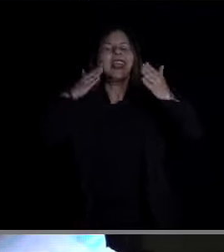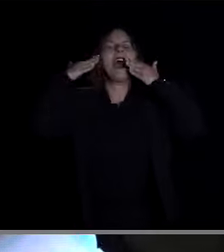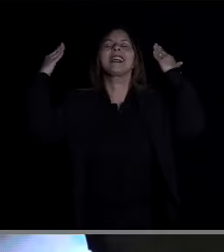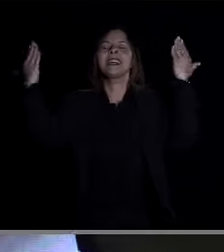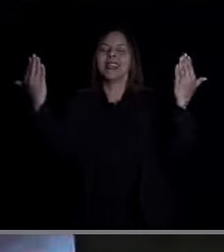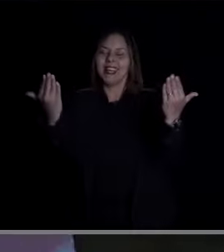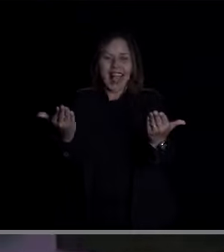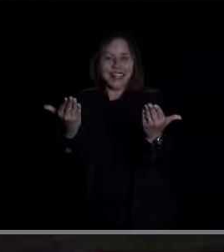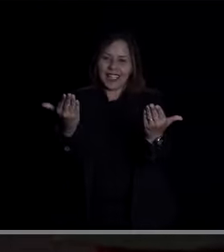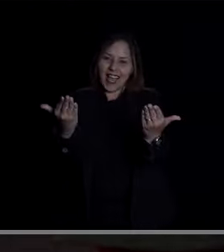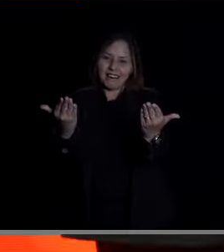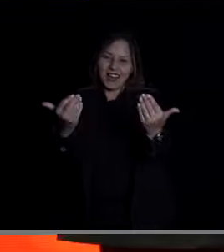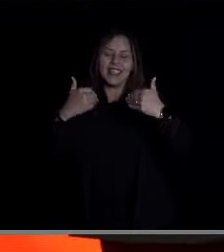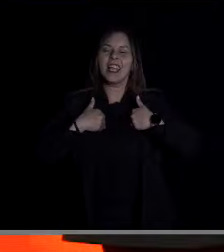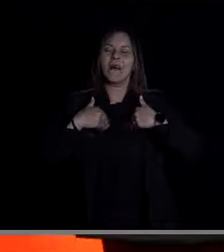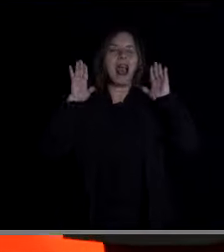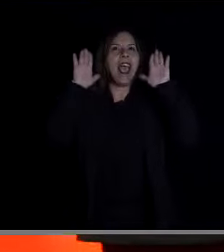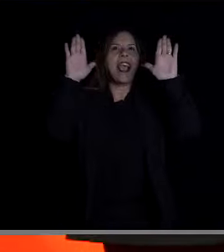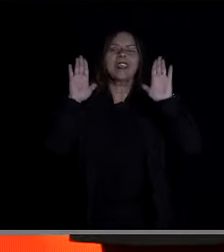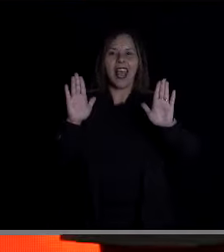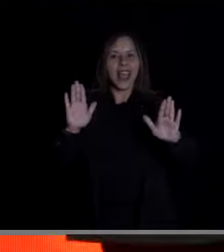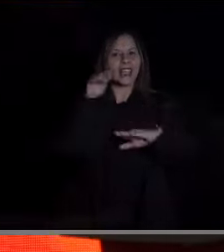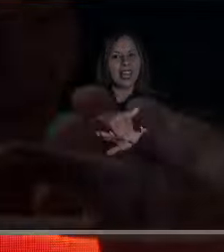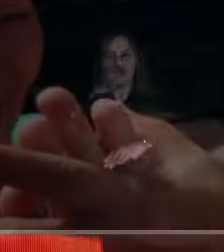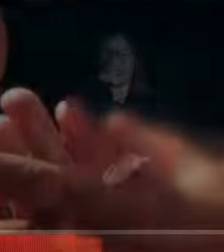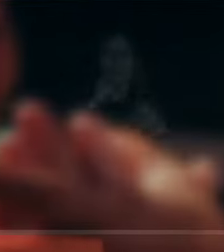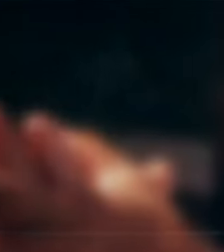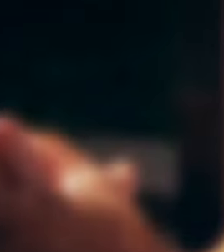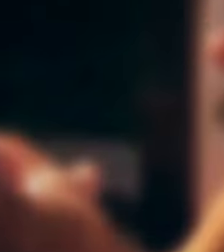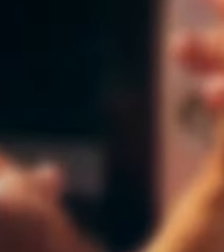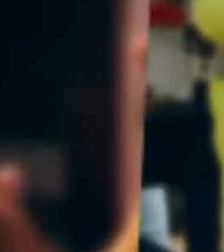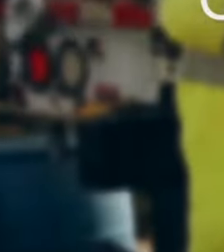gracias, que pasen excelente noche, Dios los bendiga, gracias.